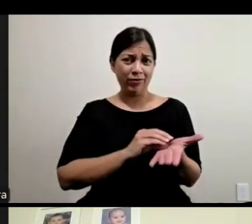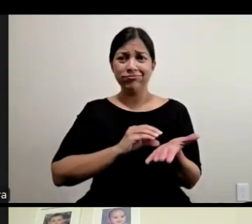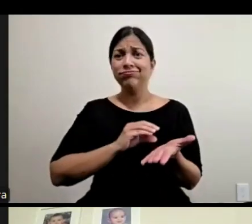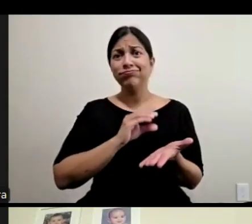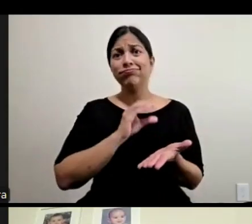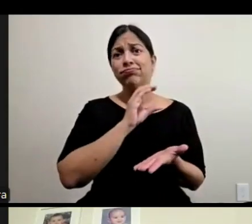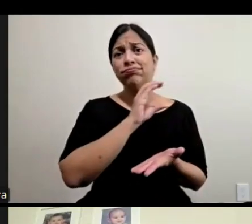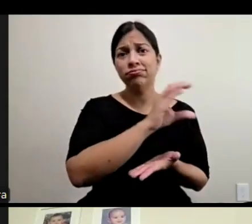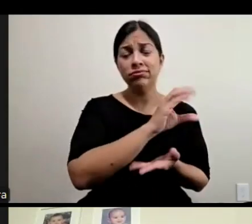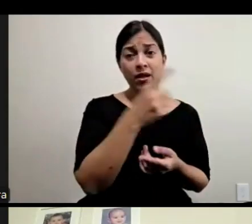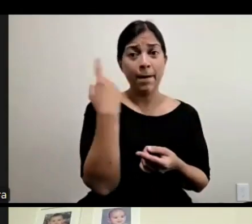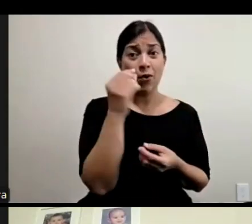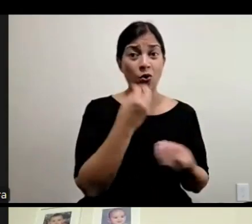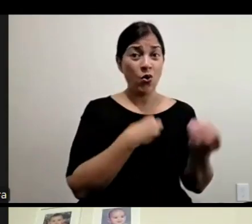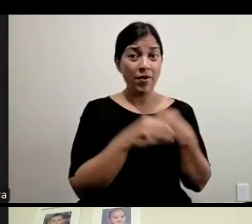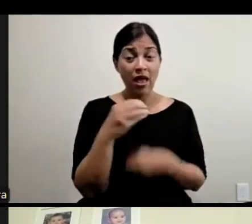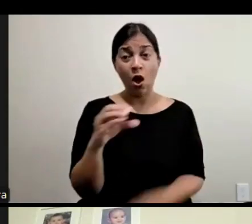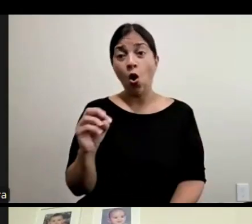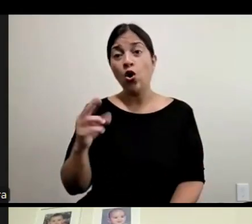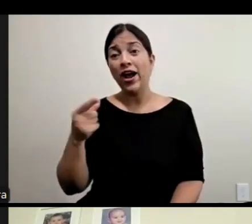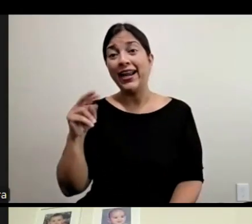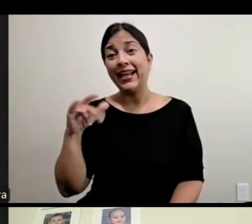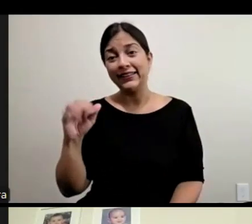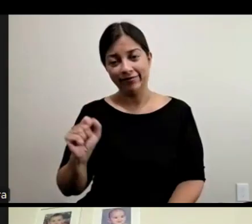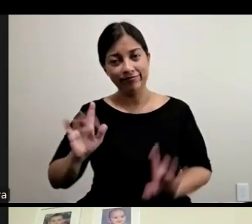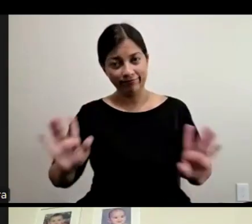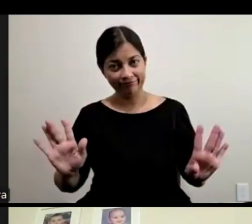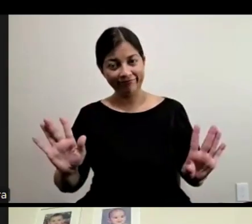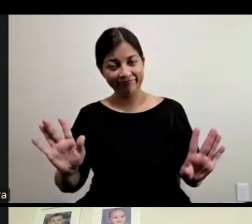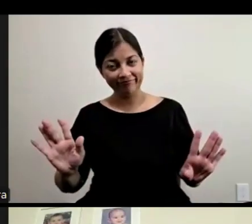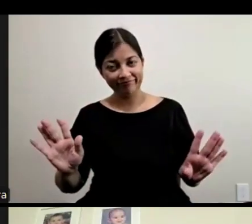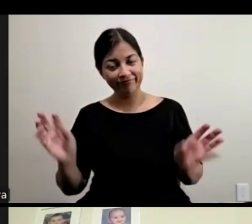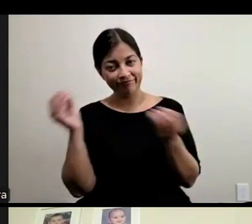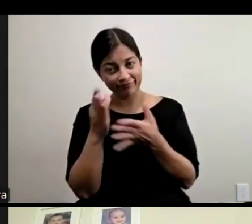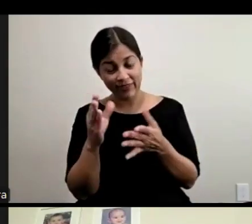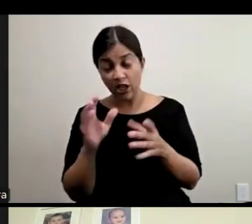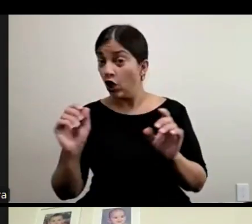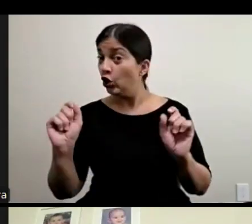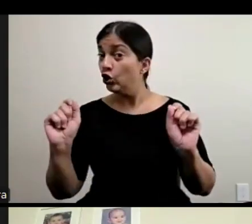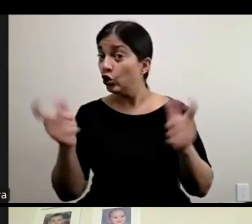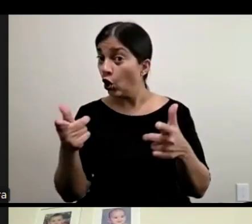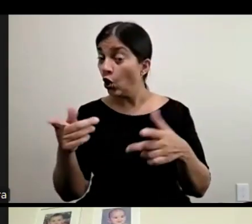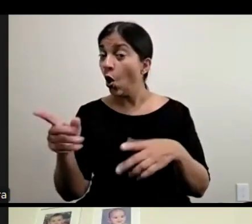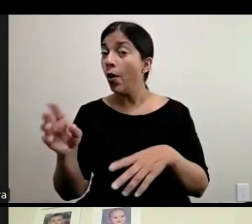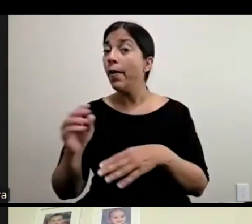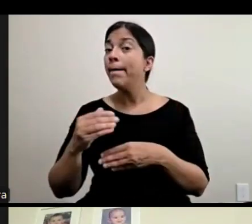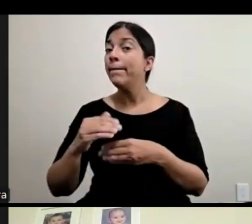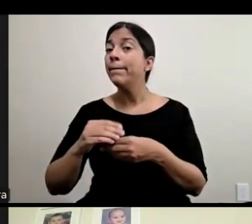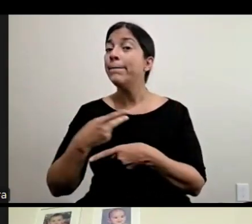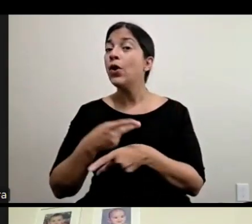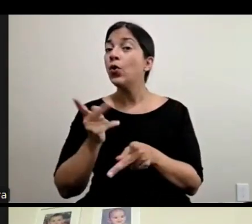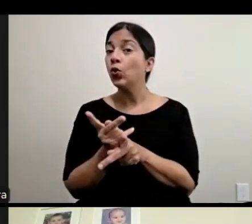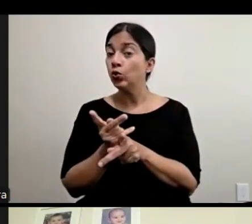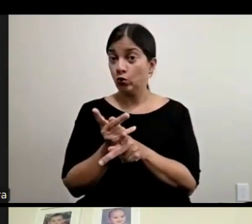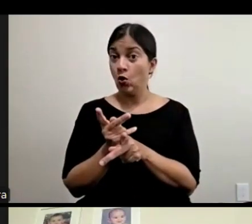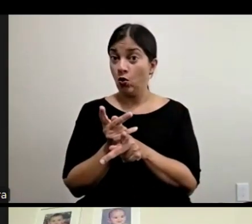altas por alimentos orgánicos. Les tengo aquí una clave. Todo producto nativo que se produzca en